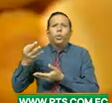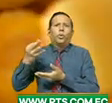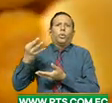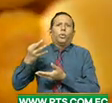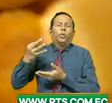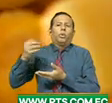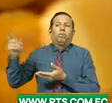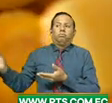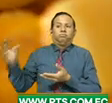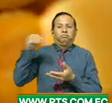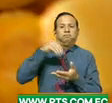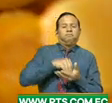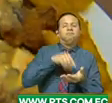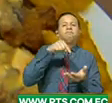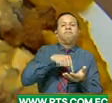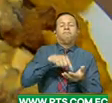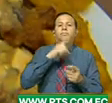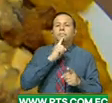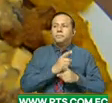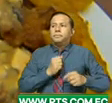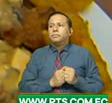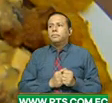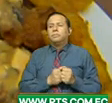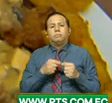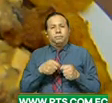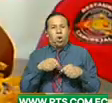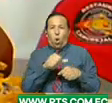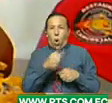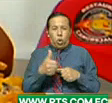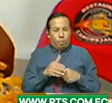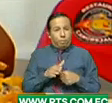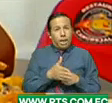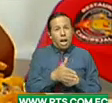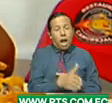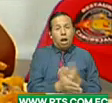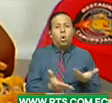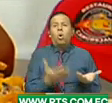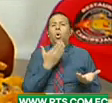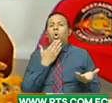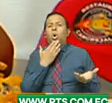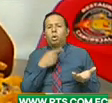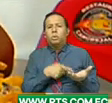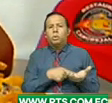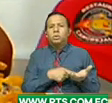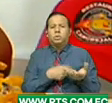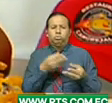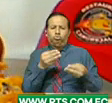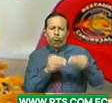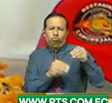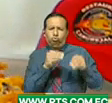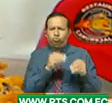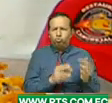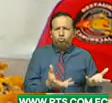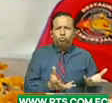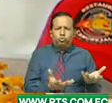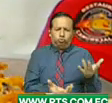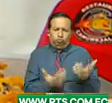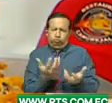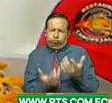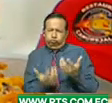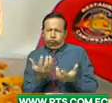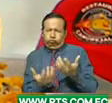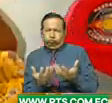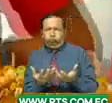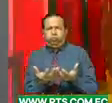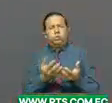La corvina de salsa marisco es una corvina de roca, viene con chicharrones, viene chicharrones de corvina mismo,